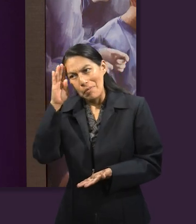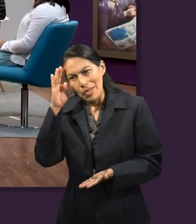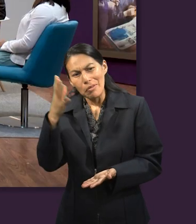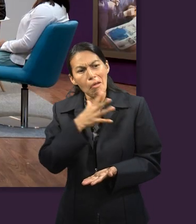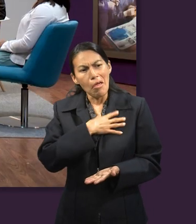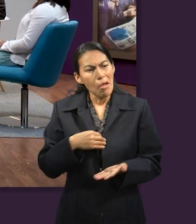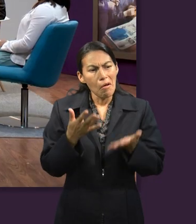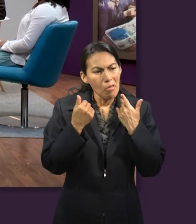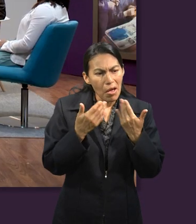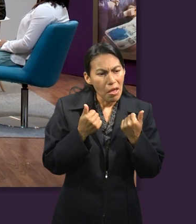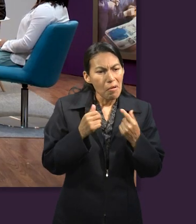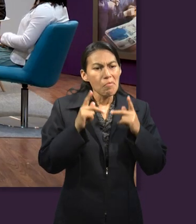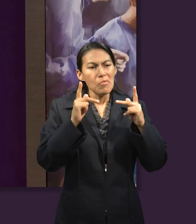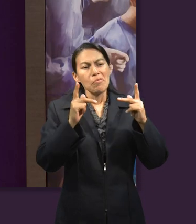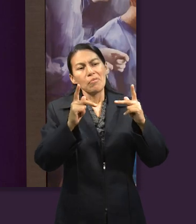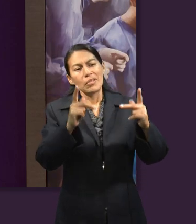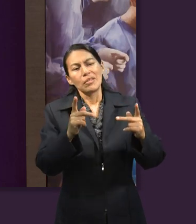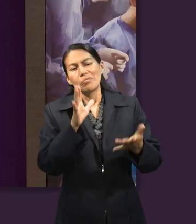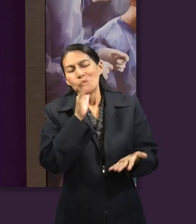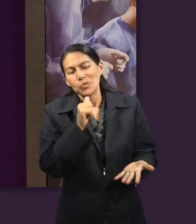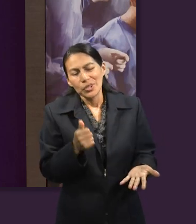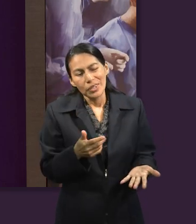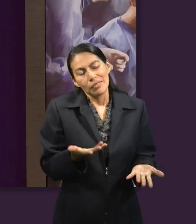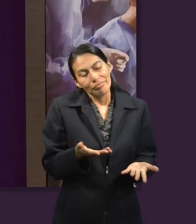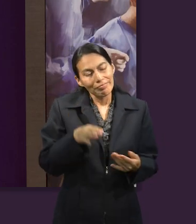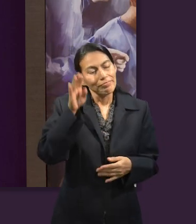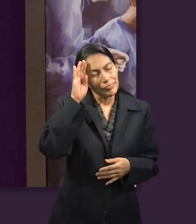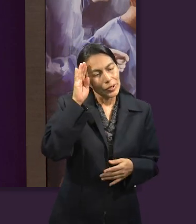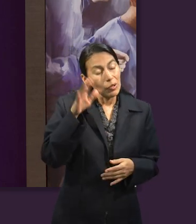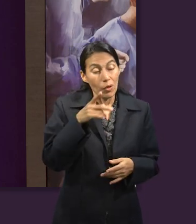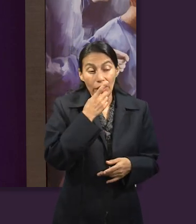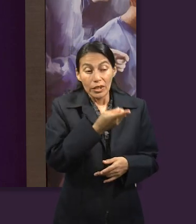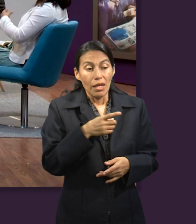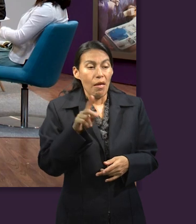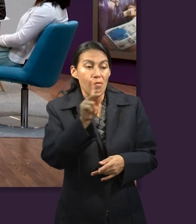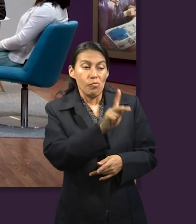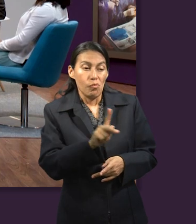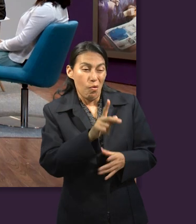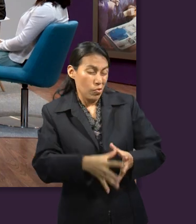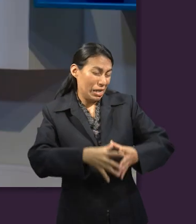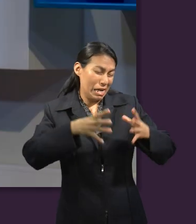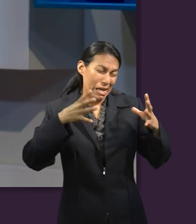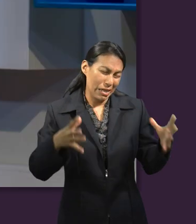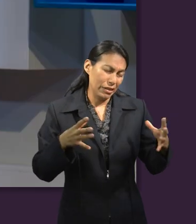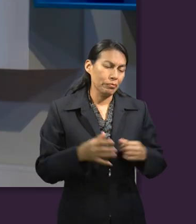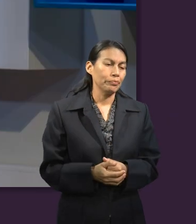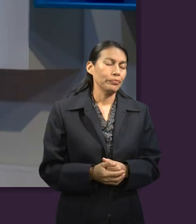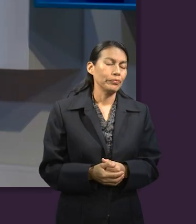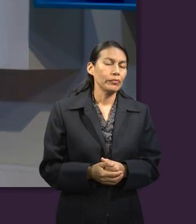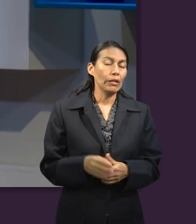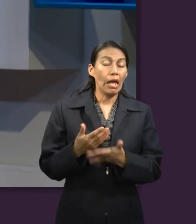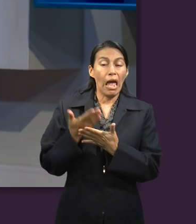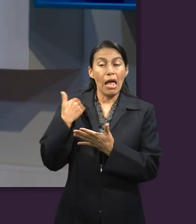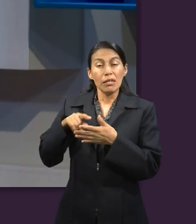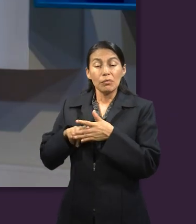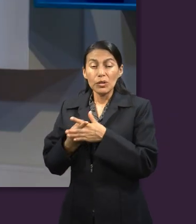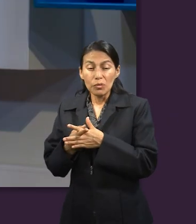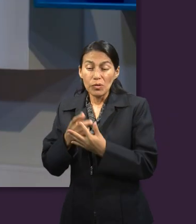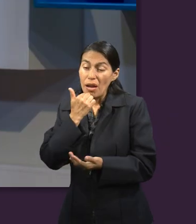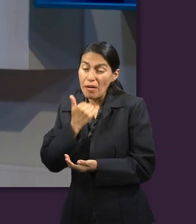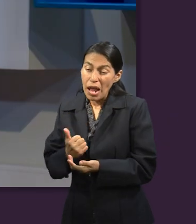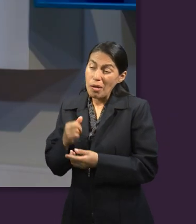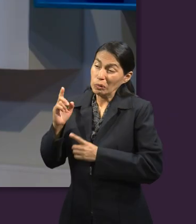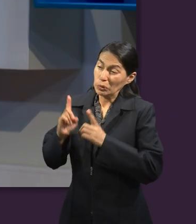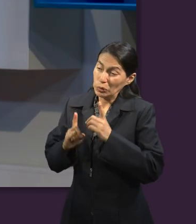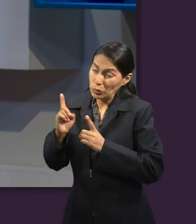a las demás promesas de que iba a ser una gran nación incluso vemos que al inicio hay duda verdad